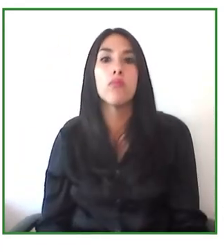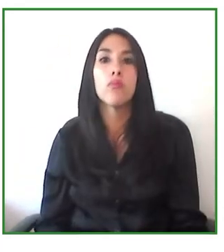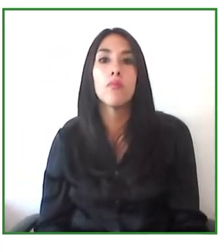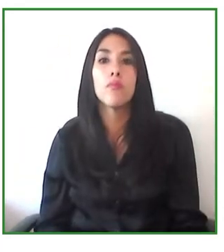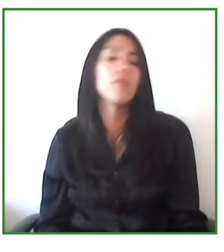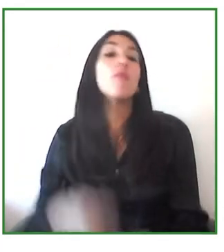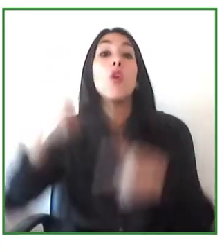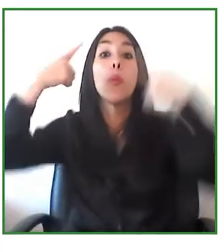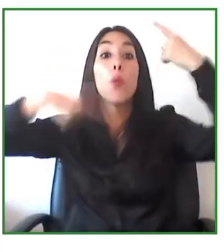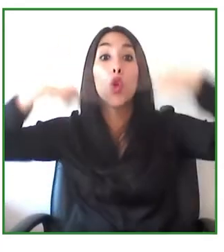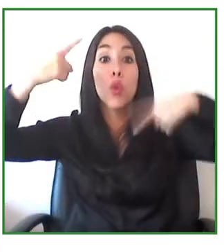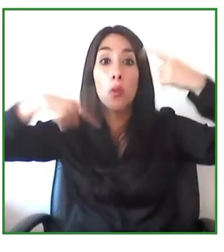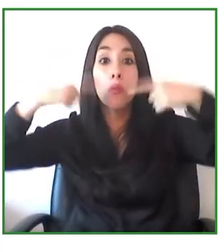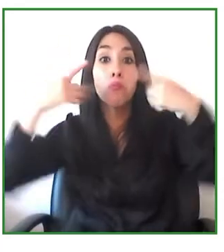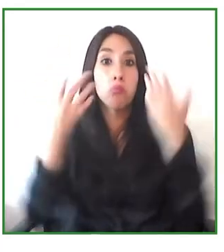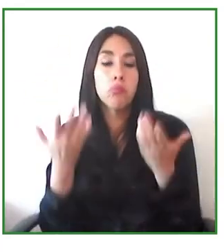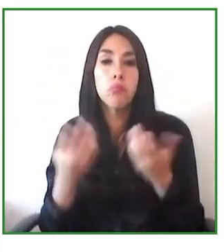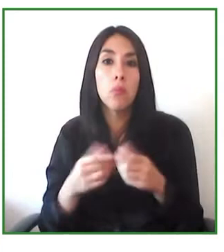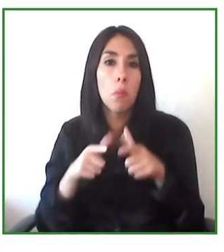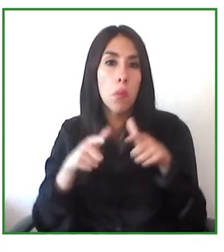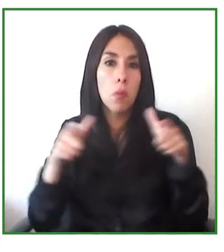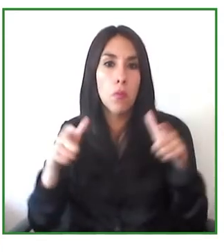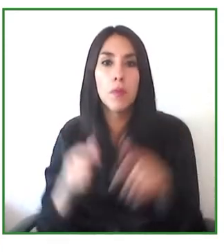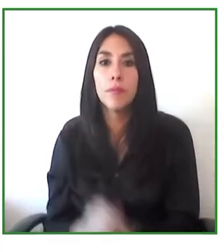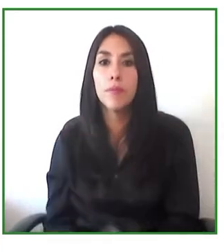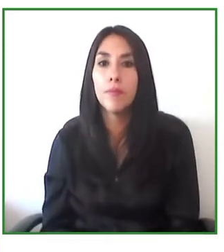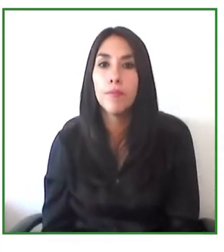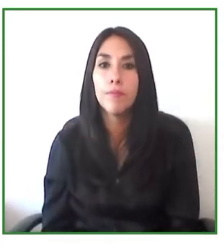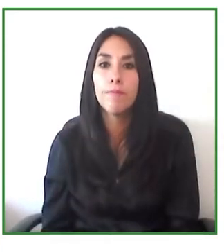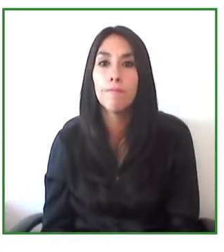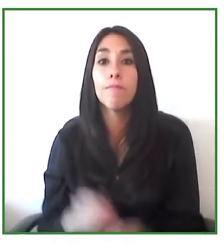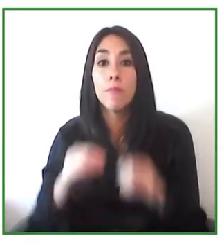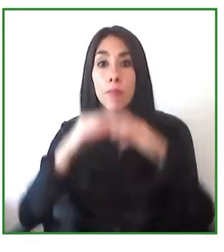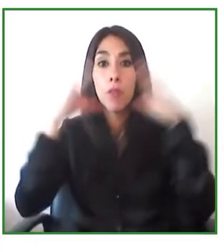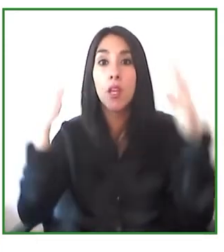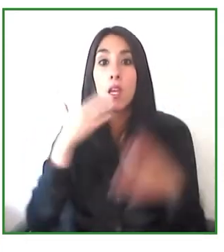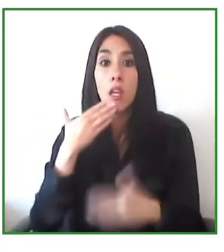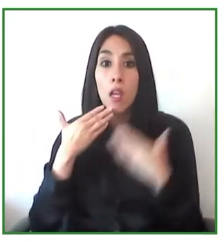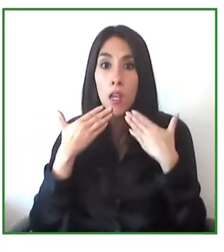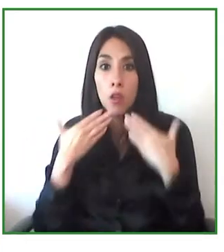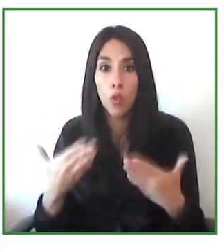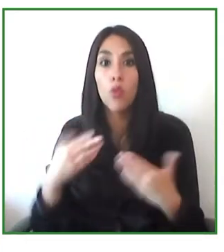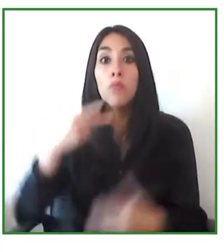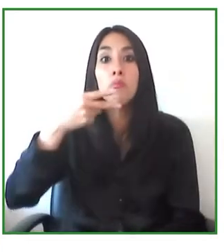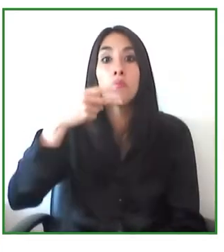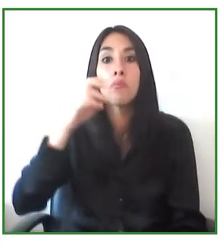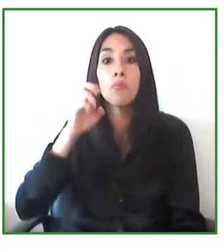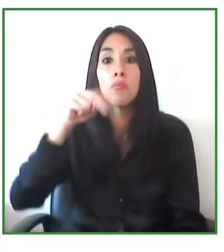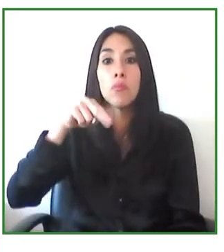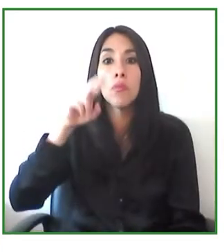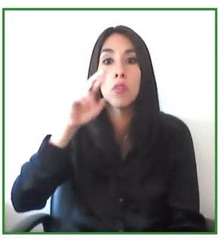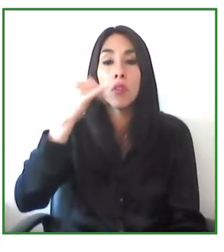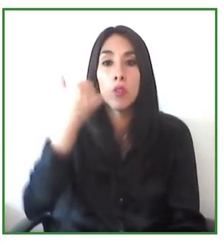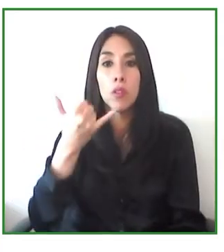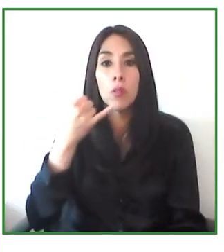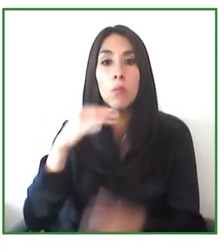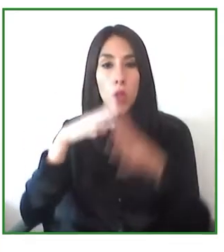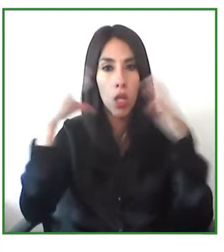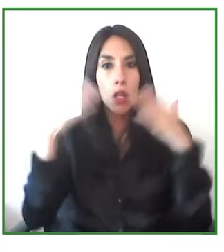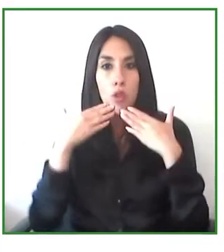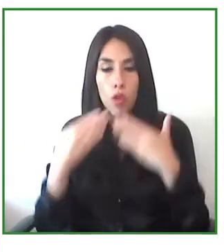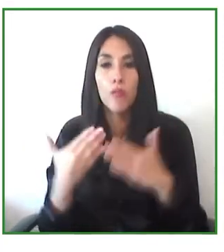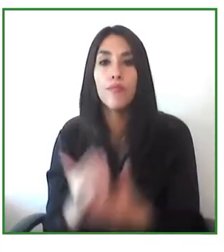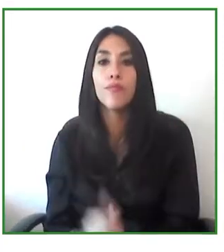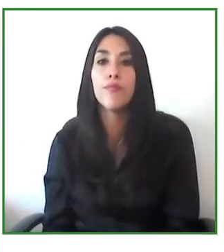Muchas gracias, Henry. Yo quiero finalmente decirles a todos los que hoy nos ven que el Centro